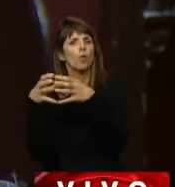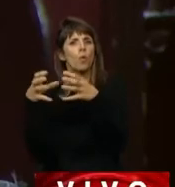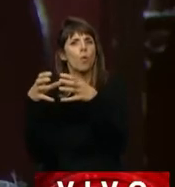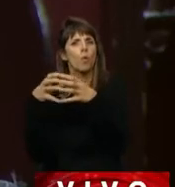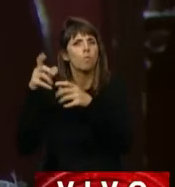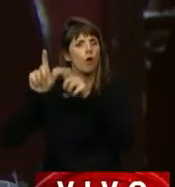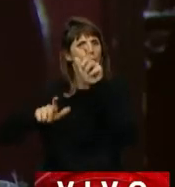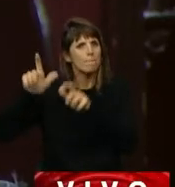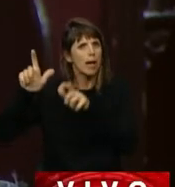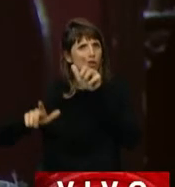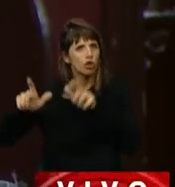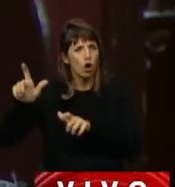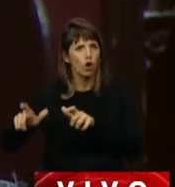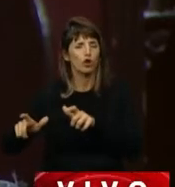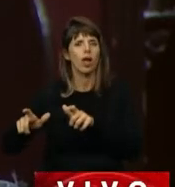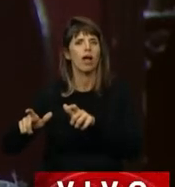en apariencia y en defensa